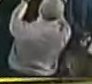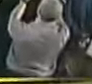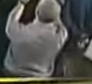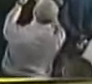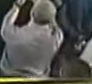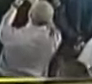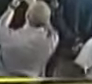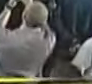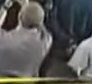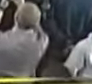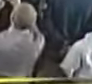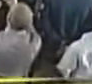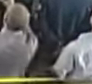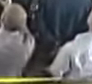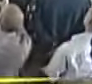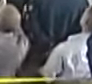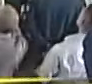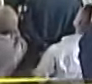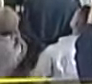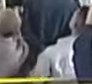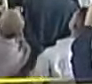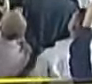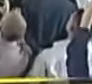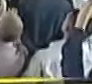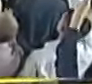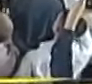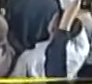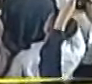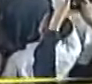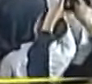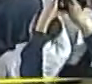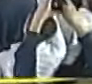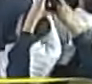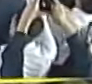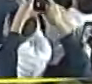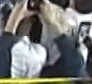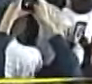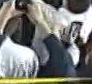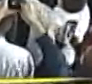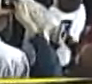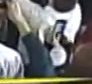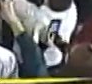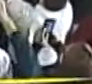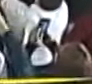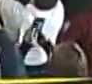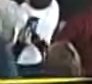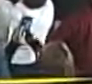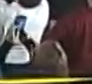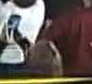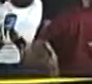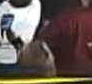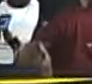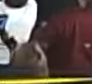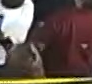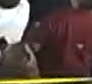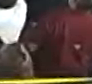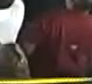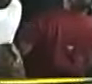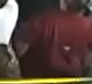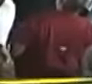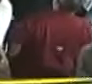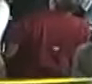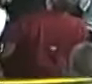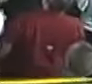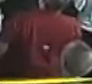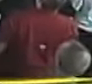Juan Carlos del Pino, en este día importante para la República Bolivariana de Venezuela, donde, como hemos dicho, el presidente constitucional de la